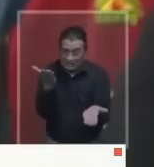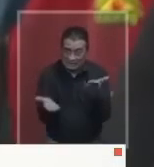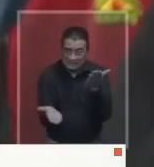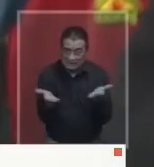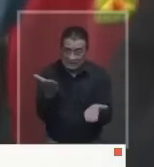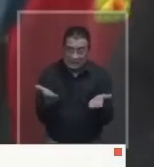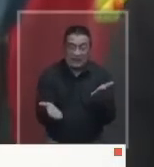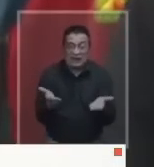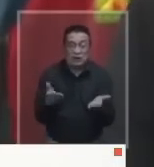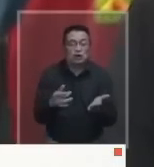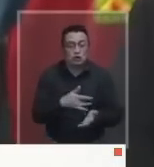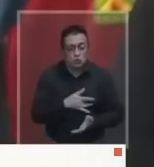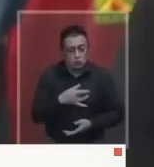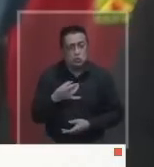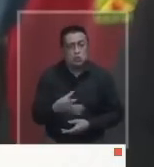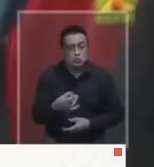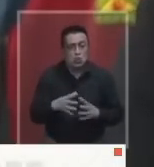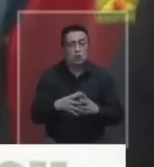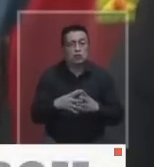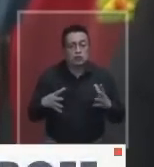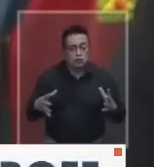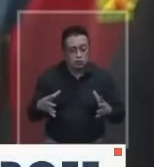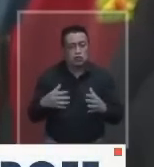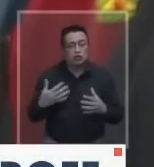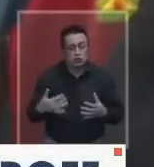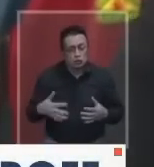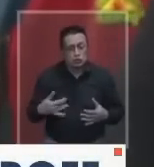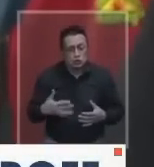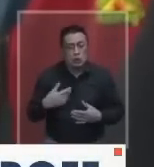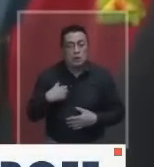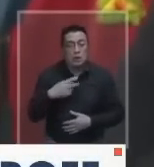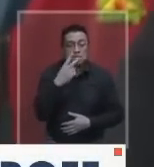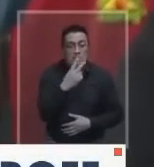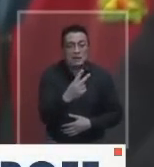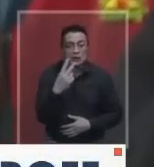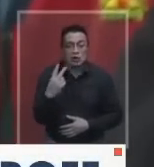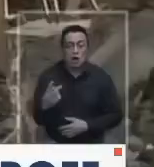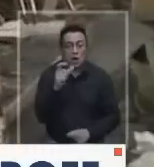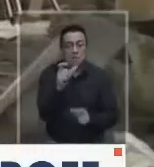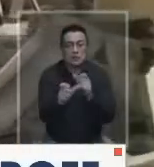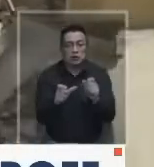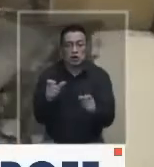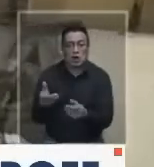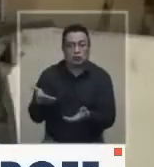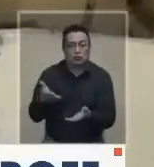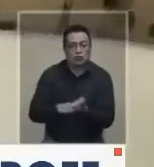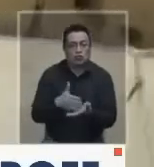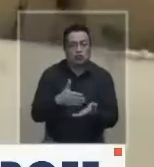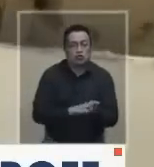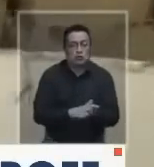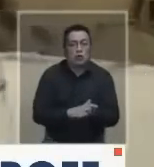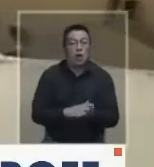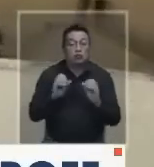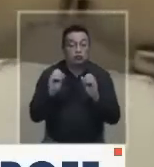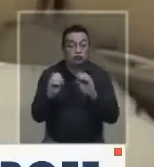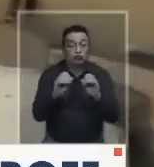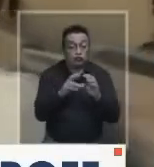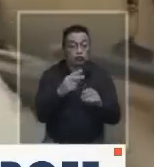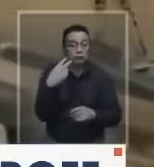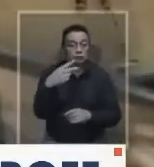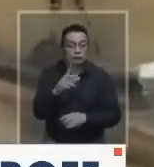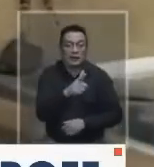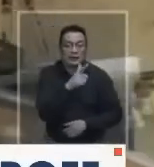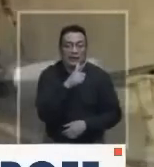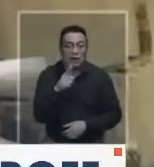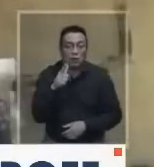muy doloroso muy duro que hacer de 22 personas fallecidas ellos son de Santa